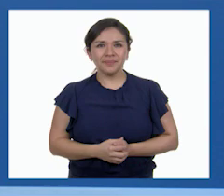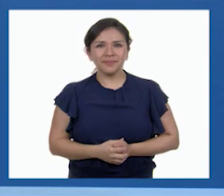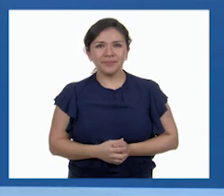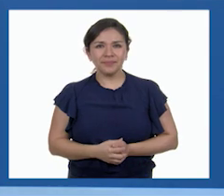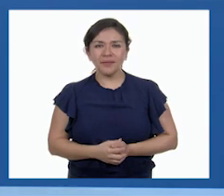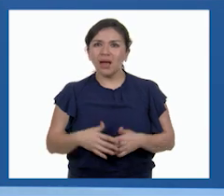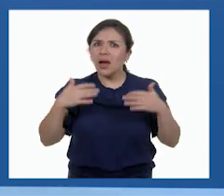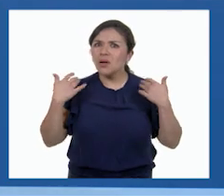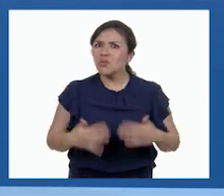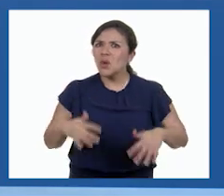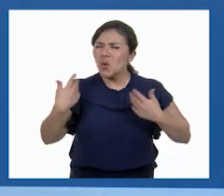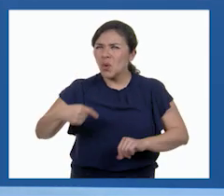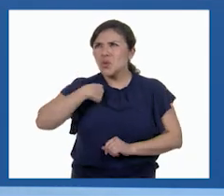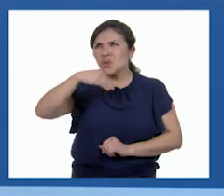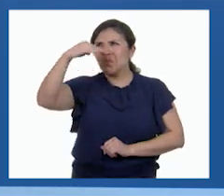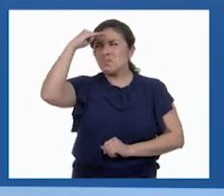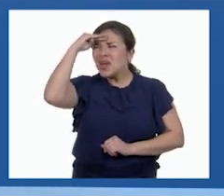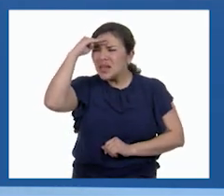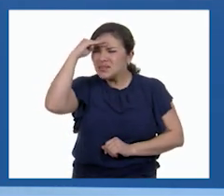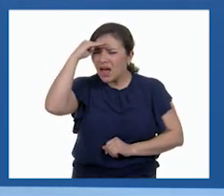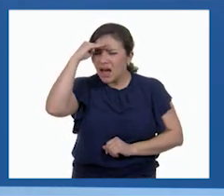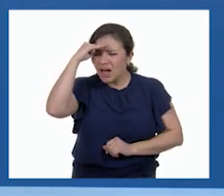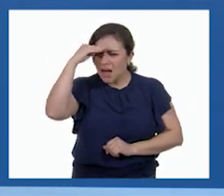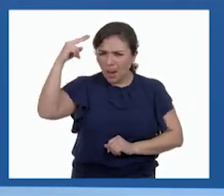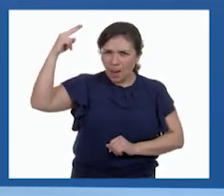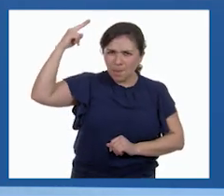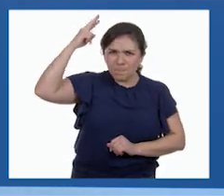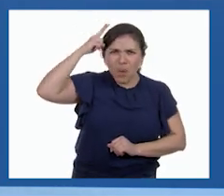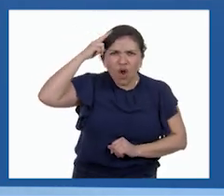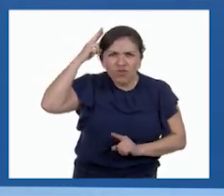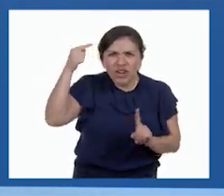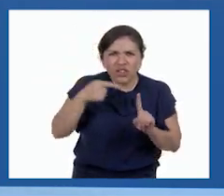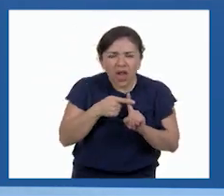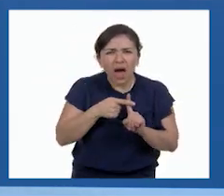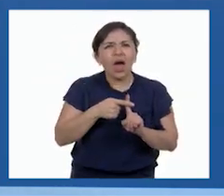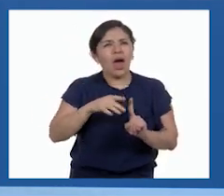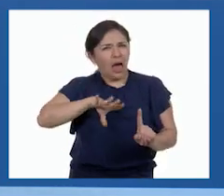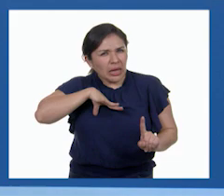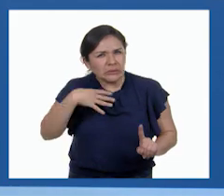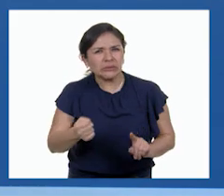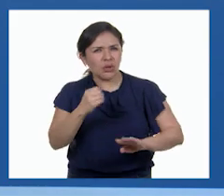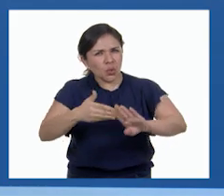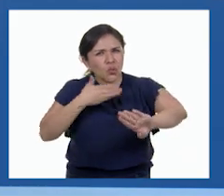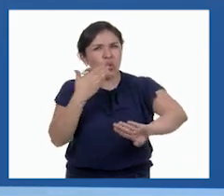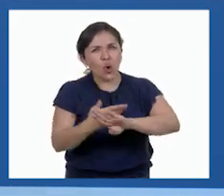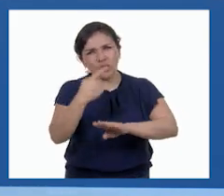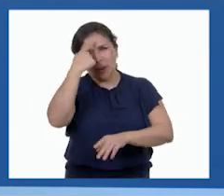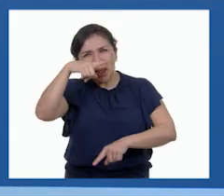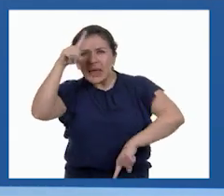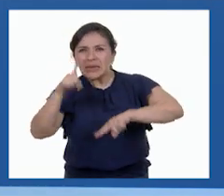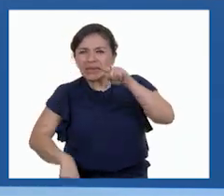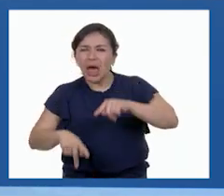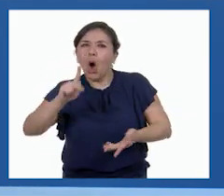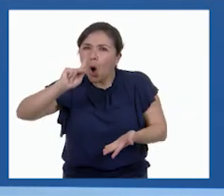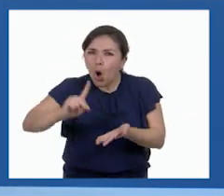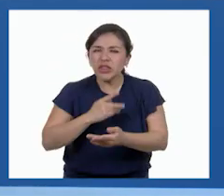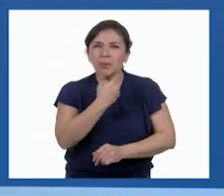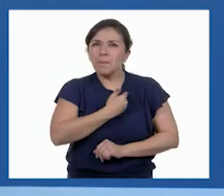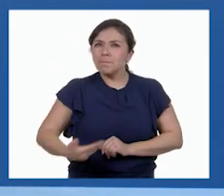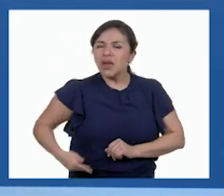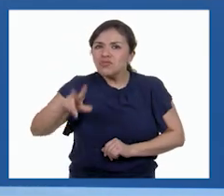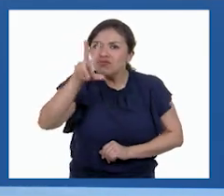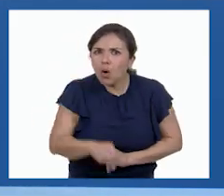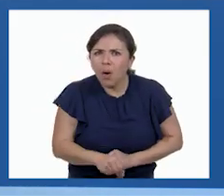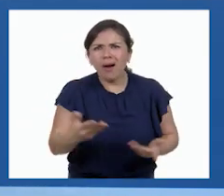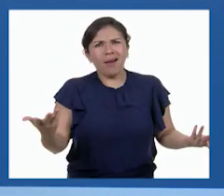Y pensar que en otro momento Porfirio Díaz luchó en contra de la reelección. ¿Cómo lo iba